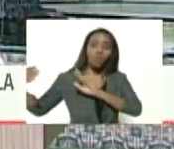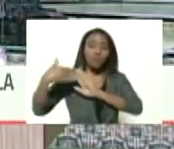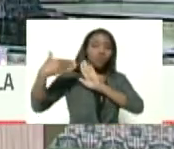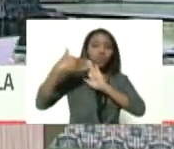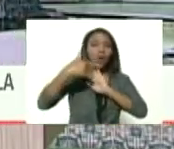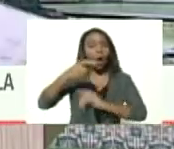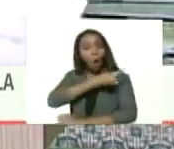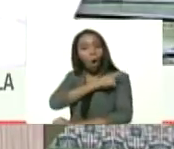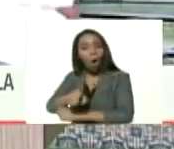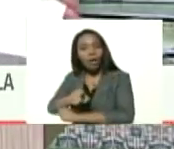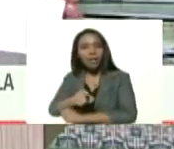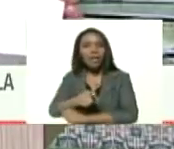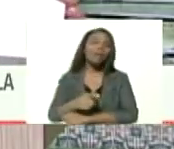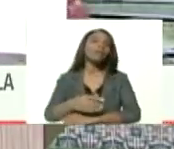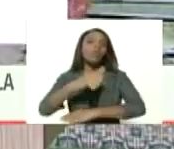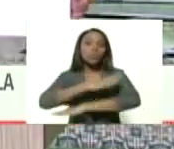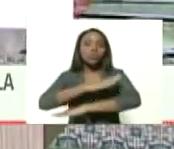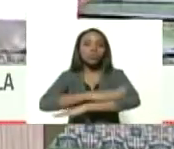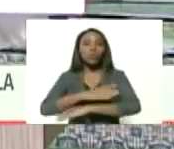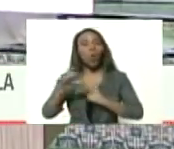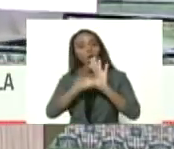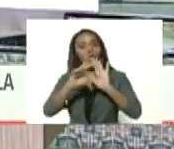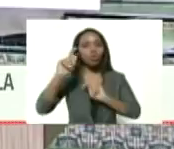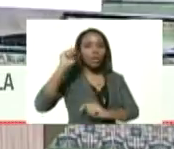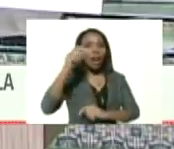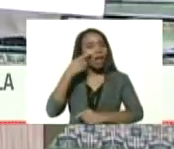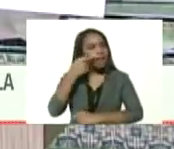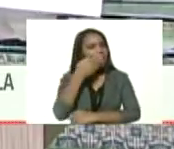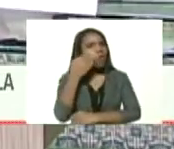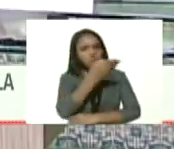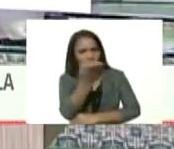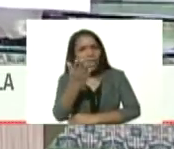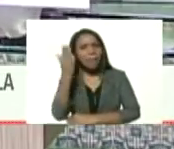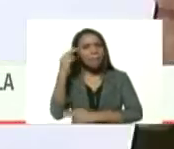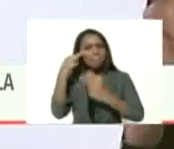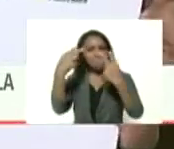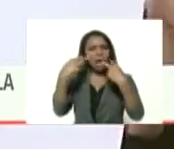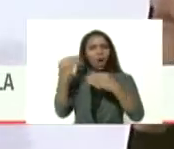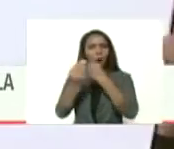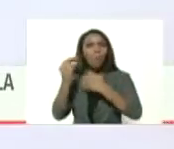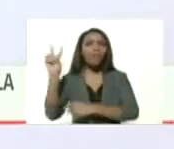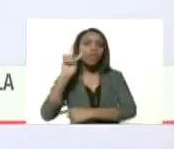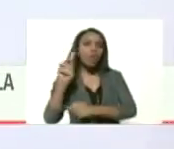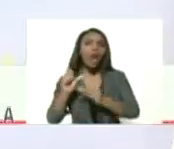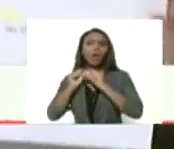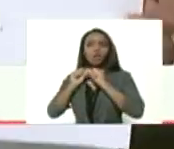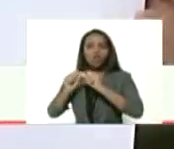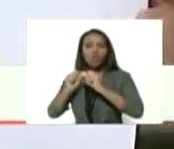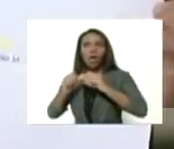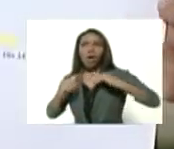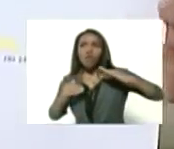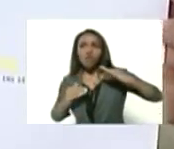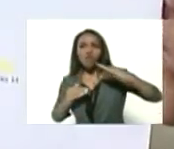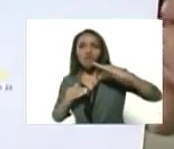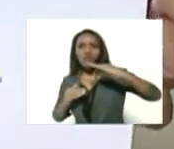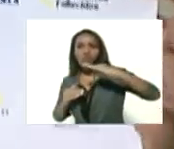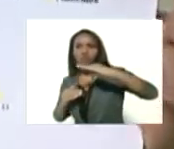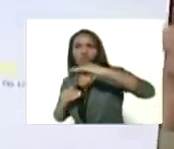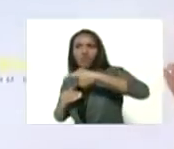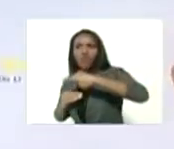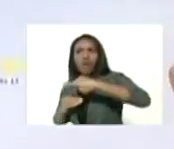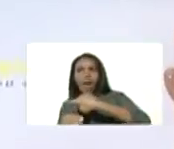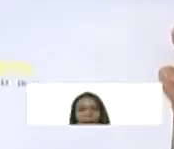orden constitucional, fíjense ustedes cómo Venezuela sigue teniendo una curva aplanada en